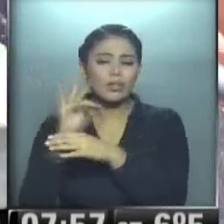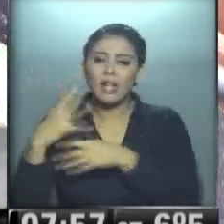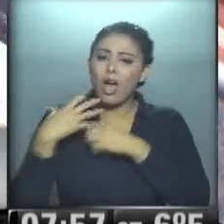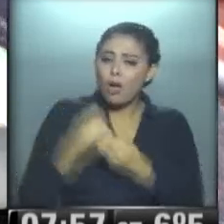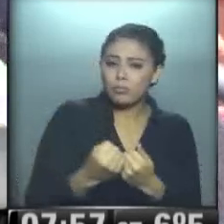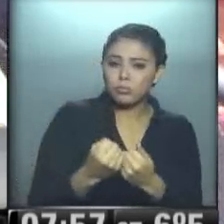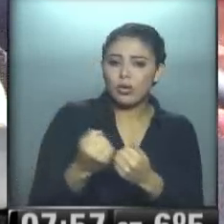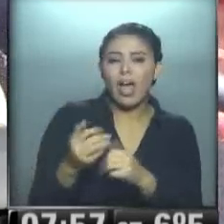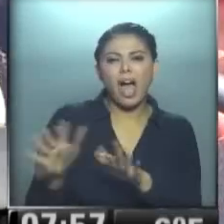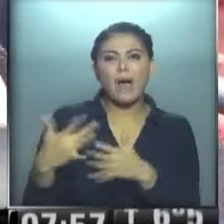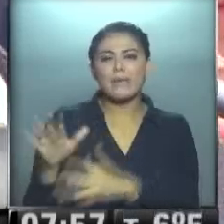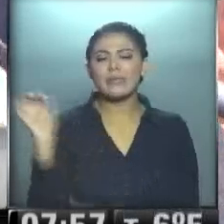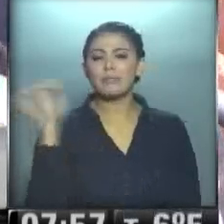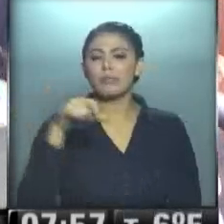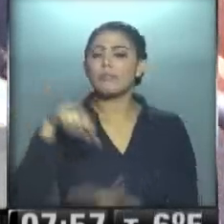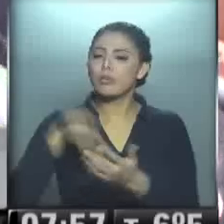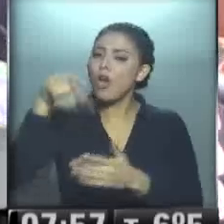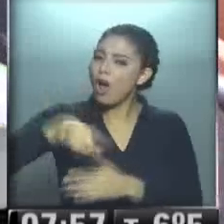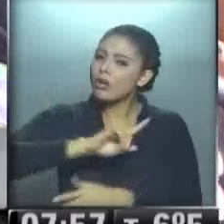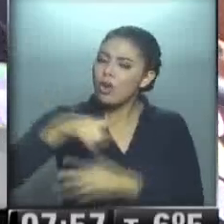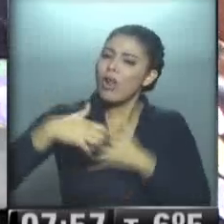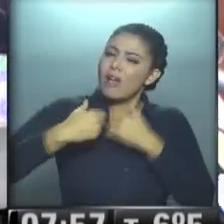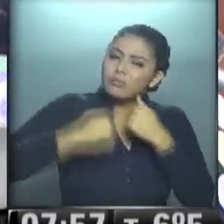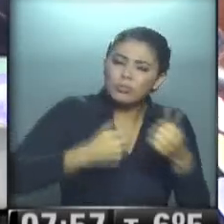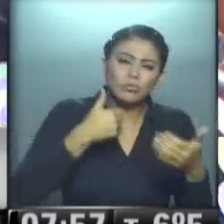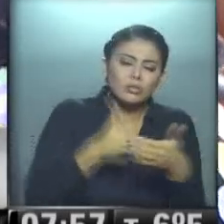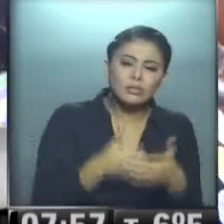un poco generoso con esto, ha sido muy generoso, ha estado muy